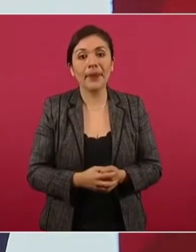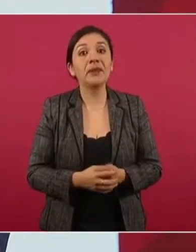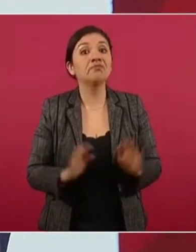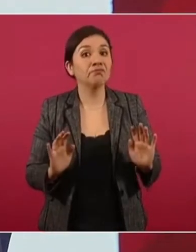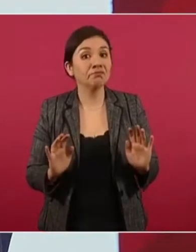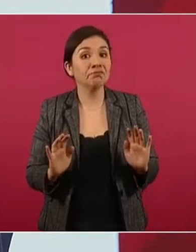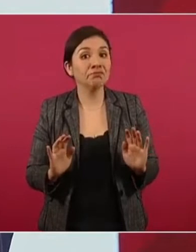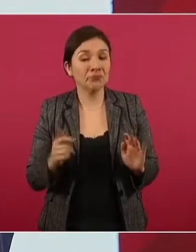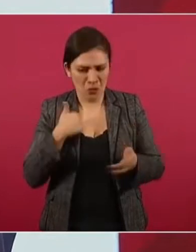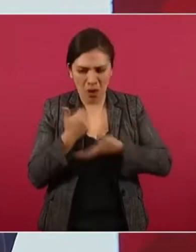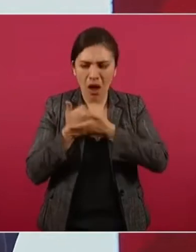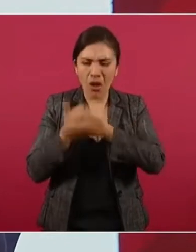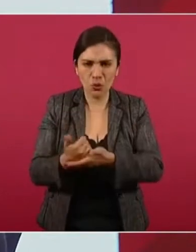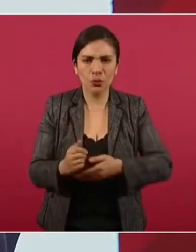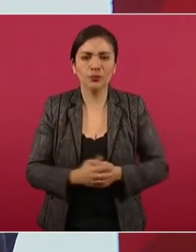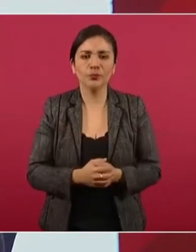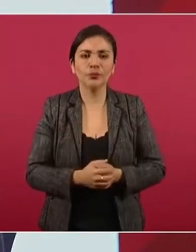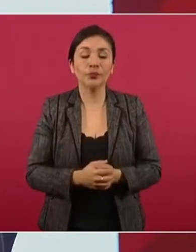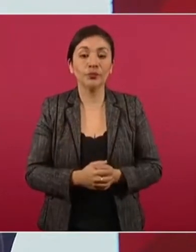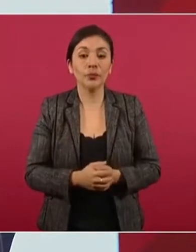Ayudamos. Se reducen